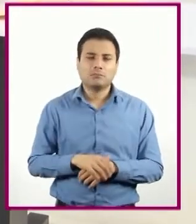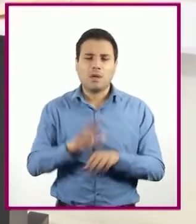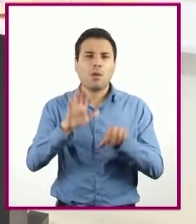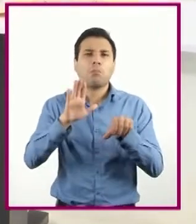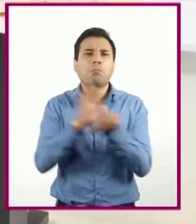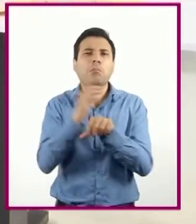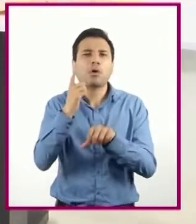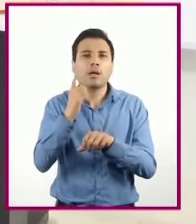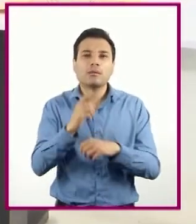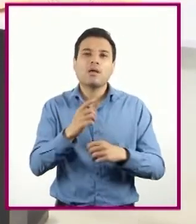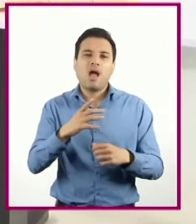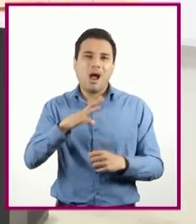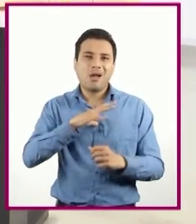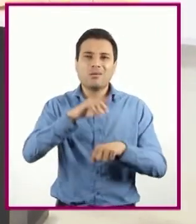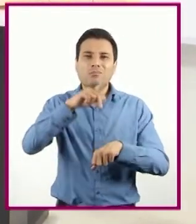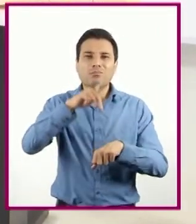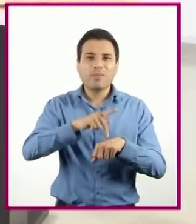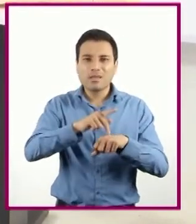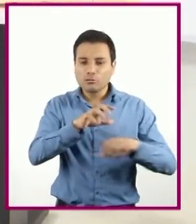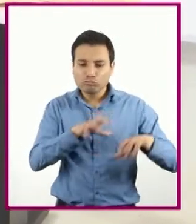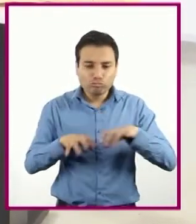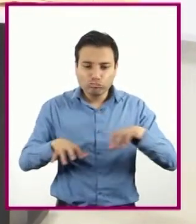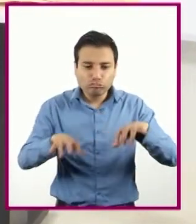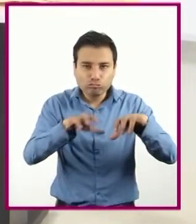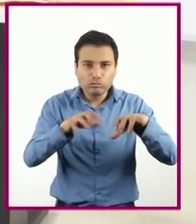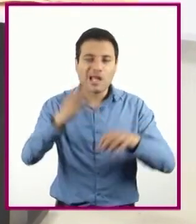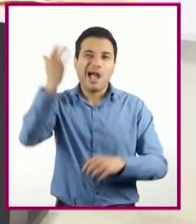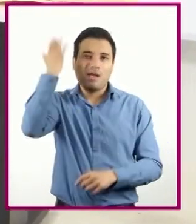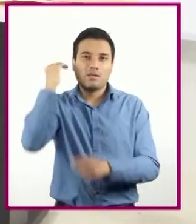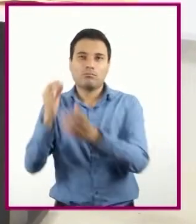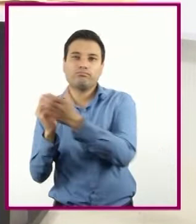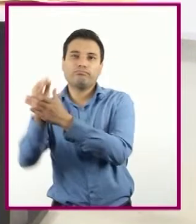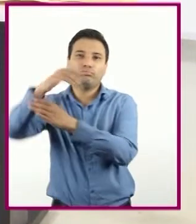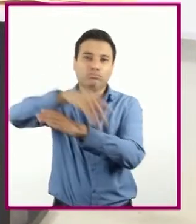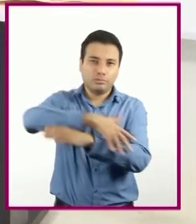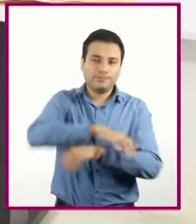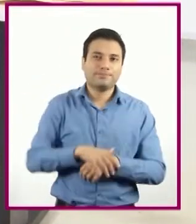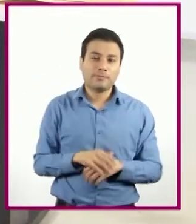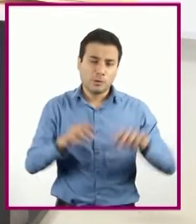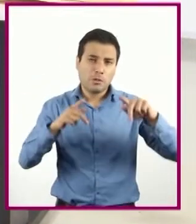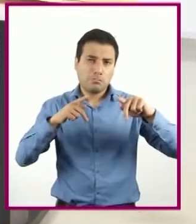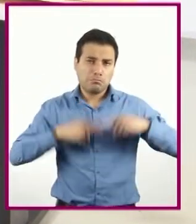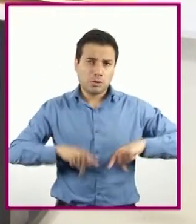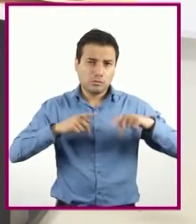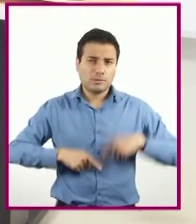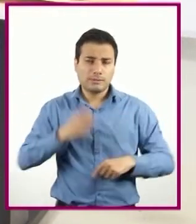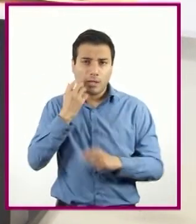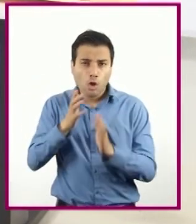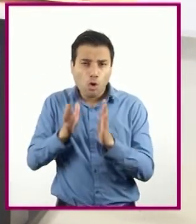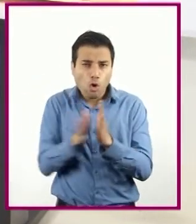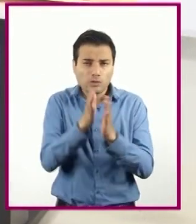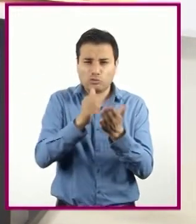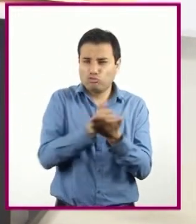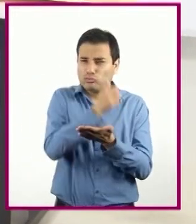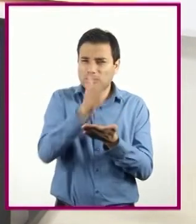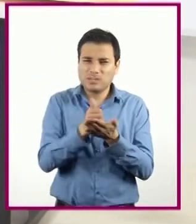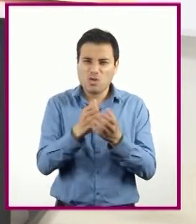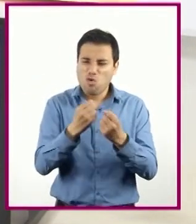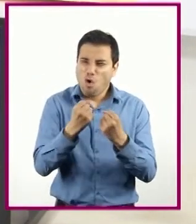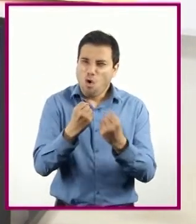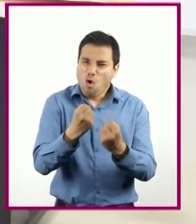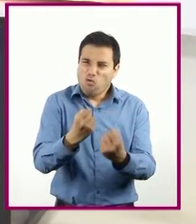una zona pedregosa generada por un derrame de lava. Sus habitantes buscaron crear una ciudad casi impenetrable.